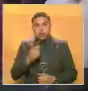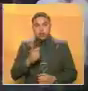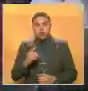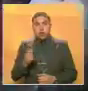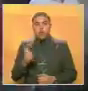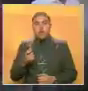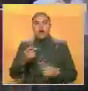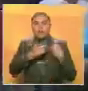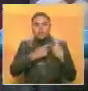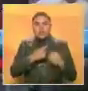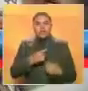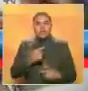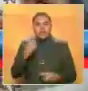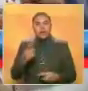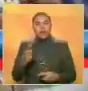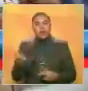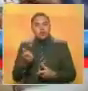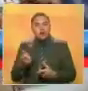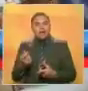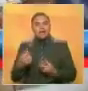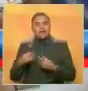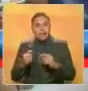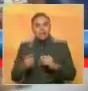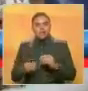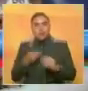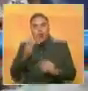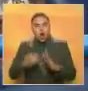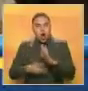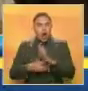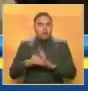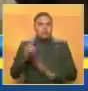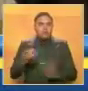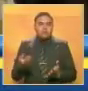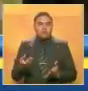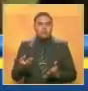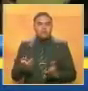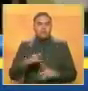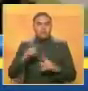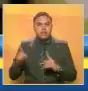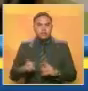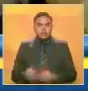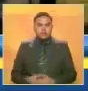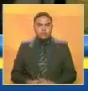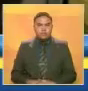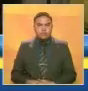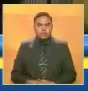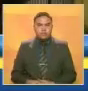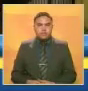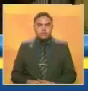buscar responsables, inviertan en fortalecer y mantener el sistema eléctrico en todo el país.